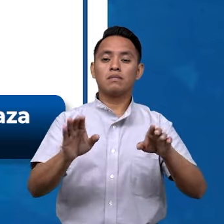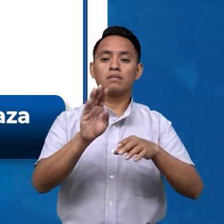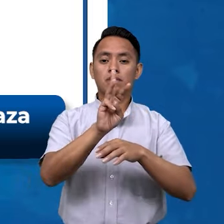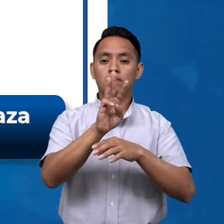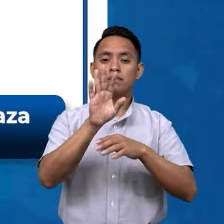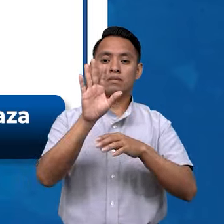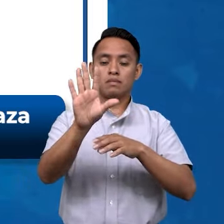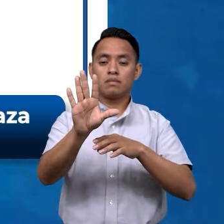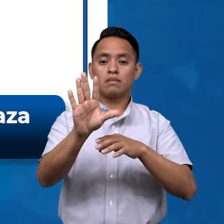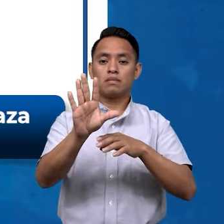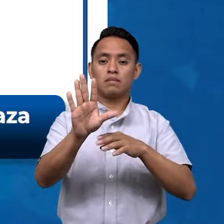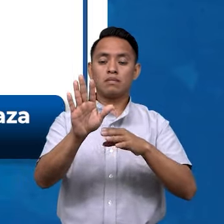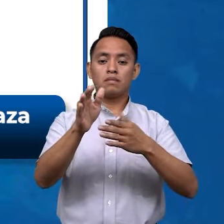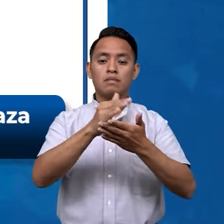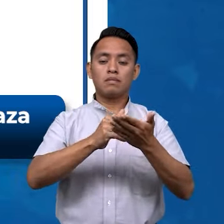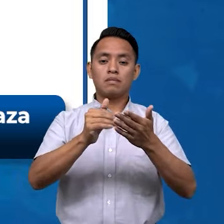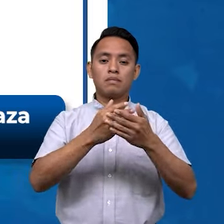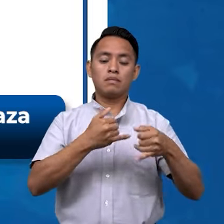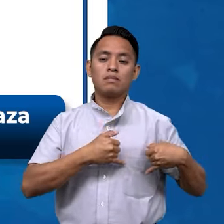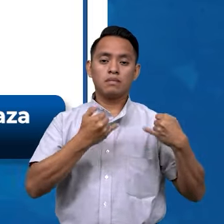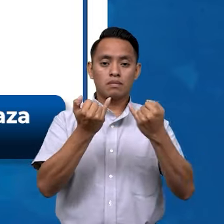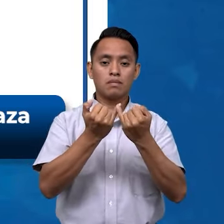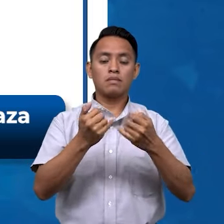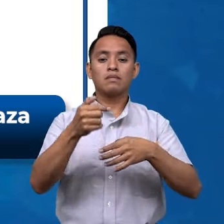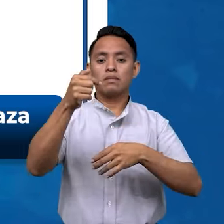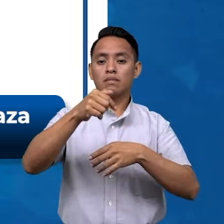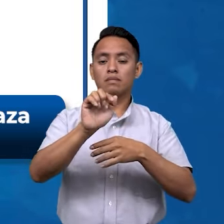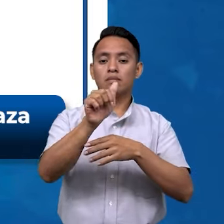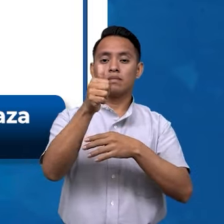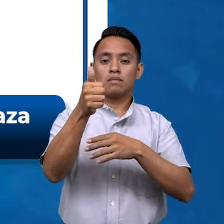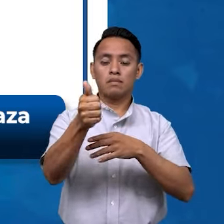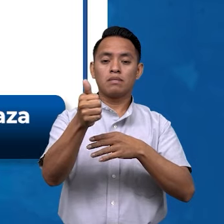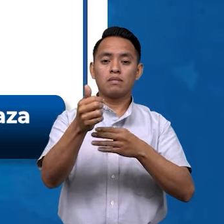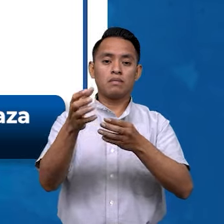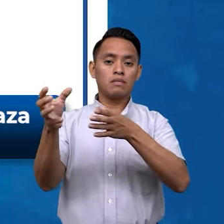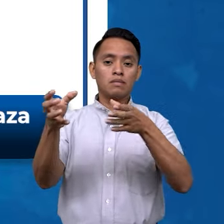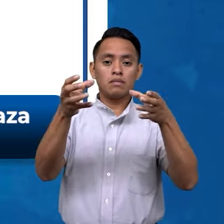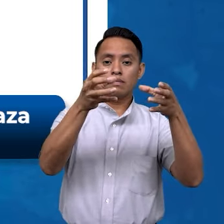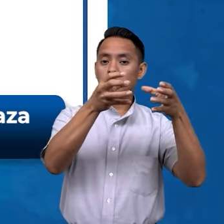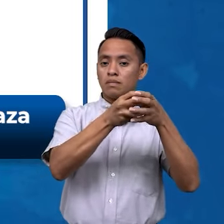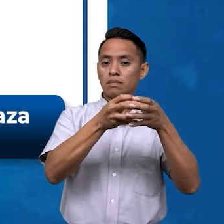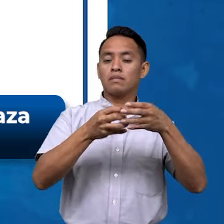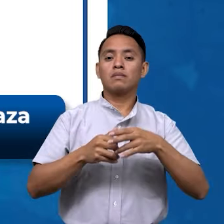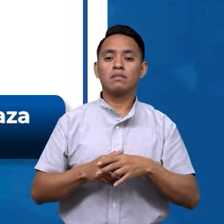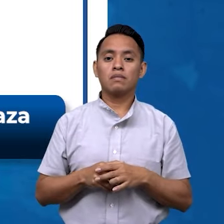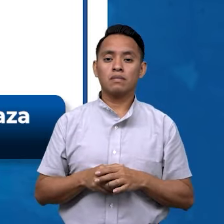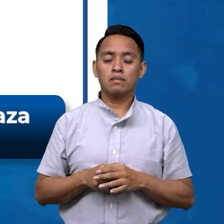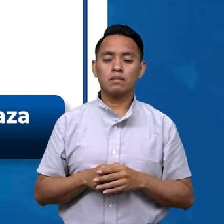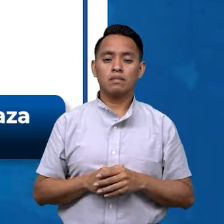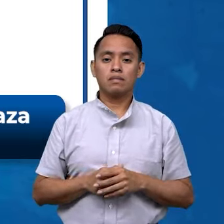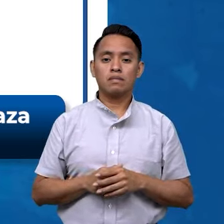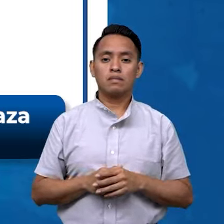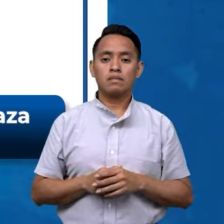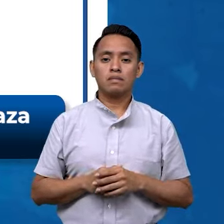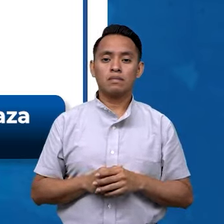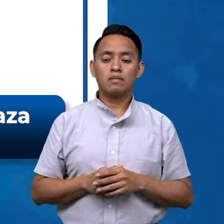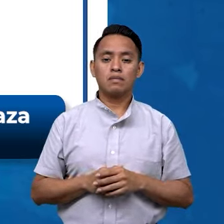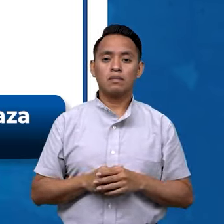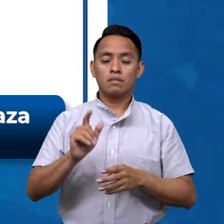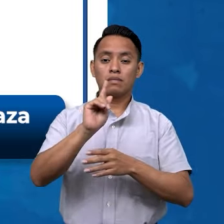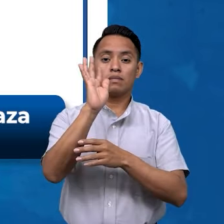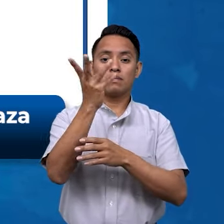centros institucionales, ¿verdad? Tenemos entre ellos 6 conglomerados, ¿verdad? Y tenemos, todo